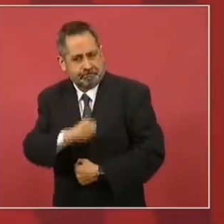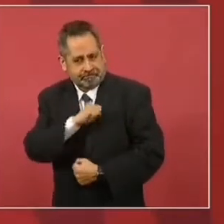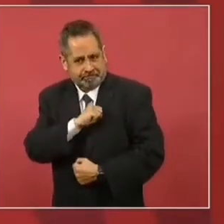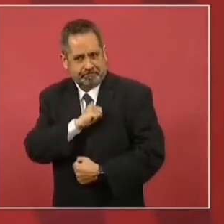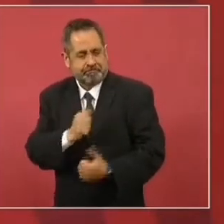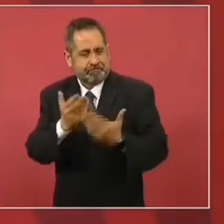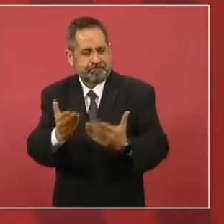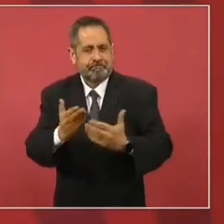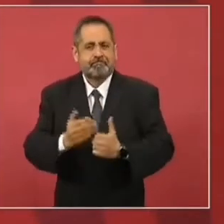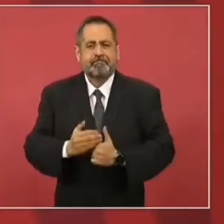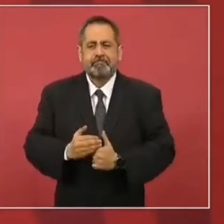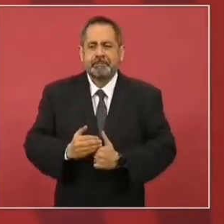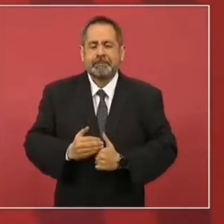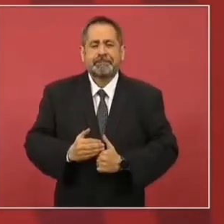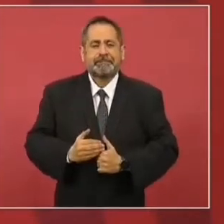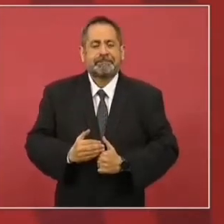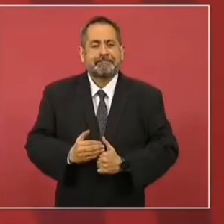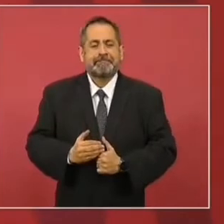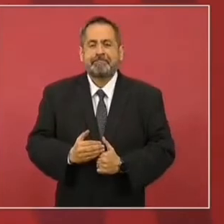con mucha